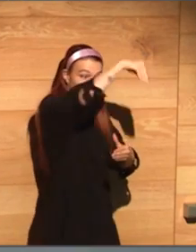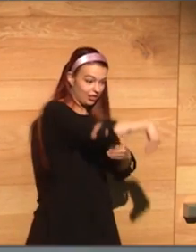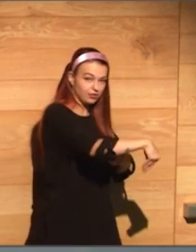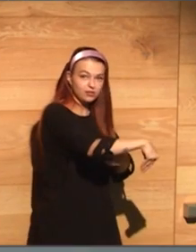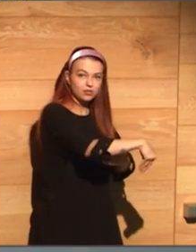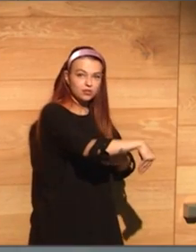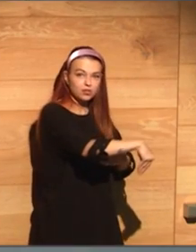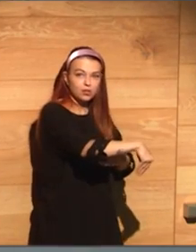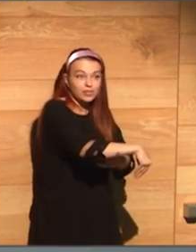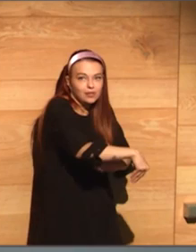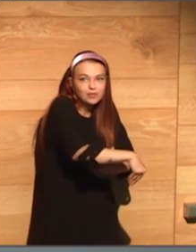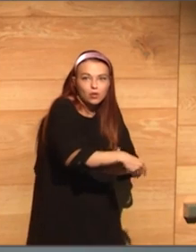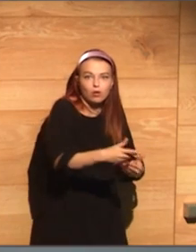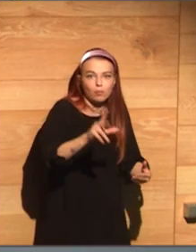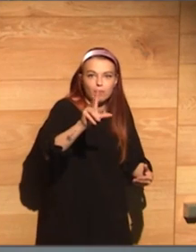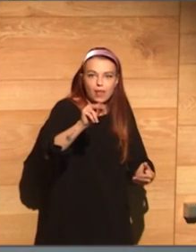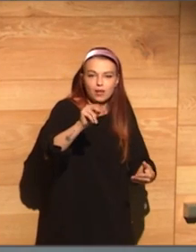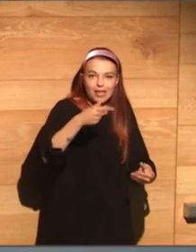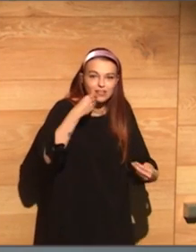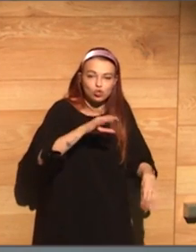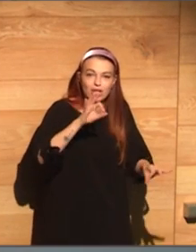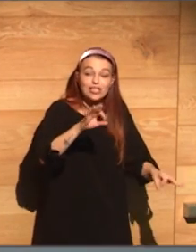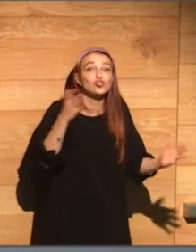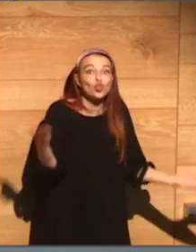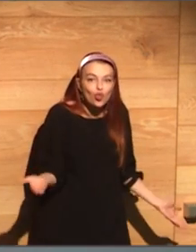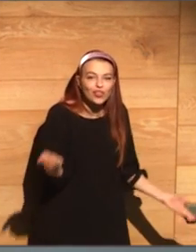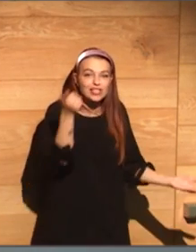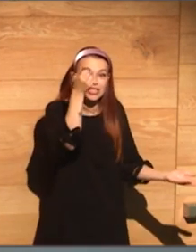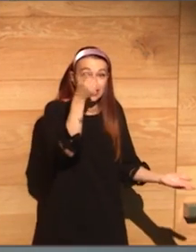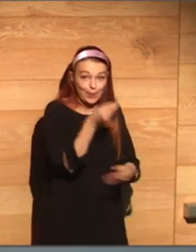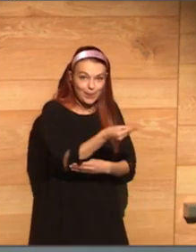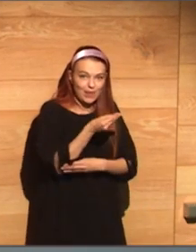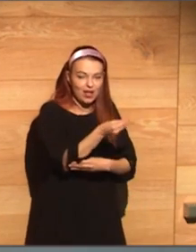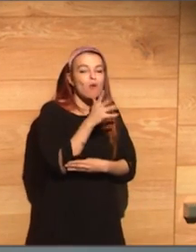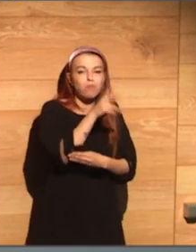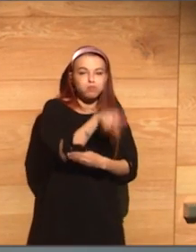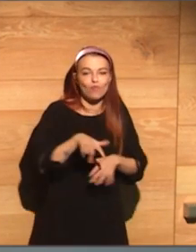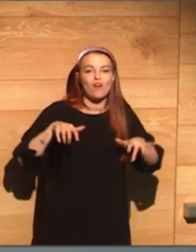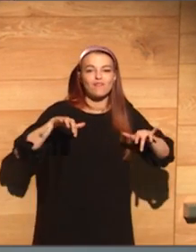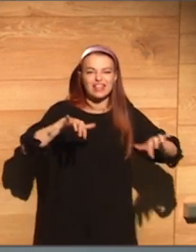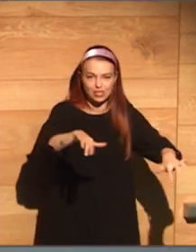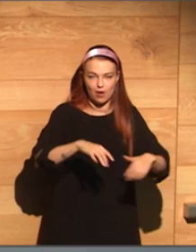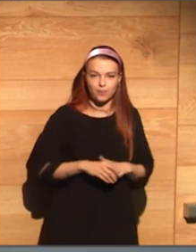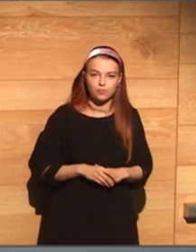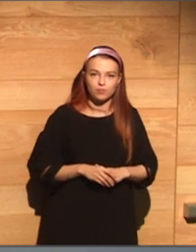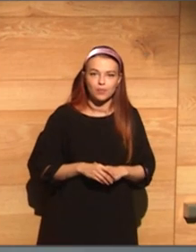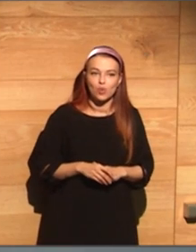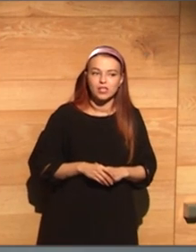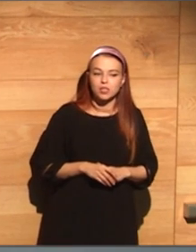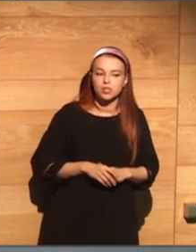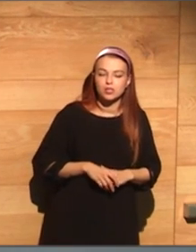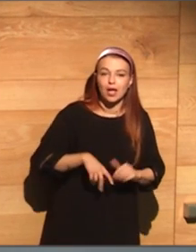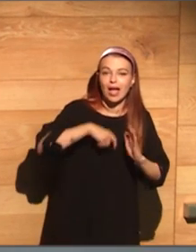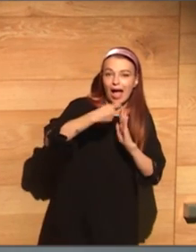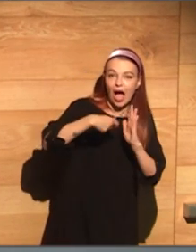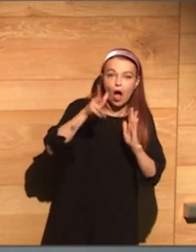historia. ¿Sí? La siguiente película... Y la niña es la que es el fantasma ahora. En la psicofonía que hicieron después, no me acuerdo